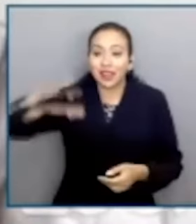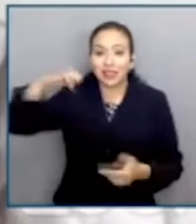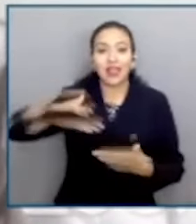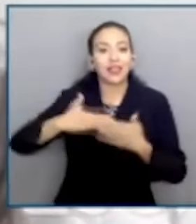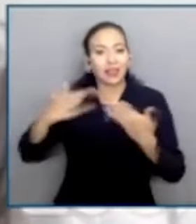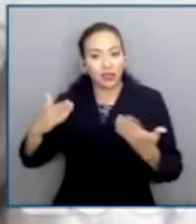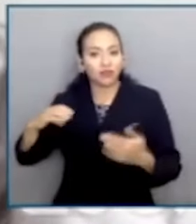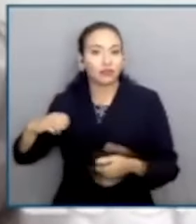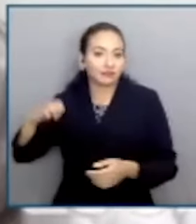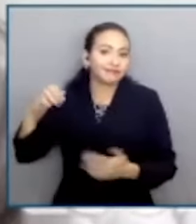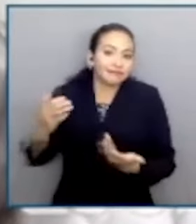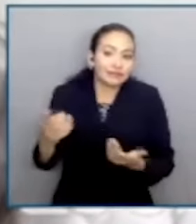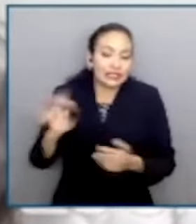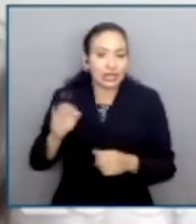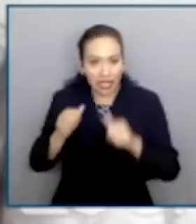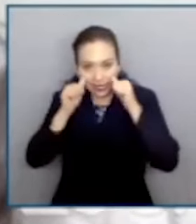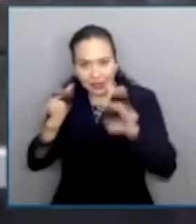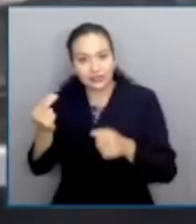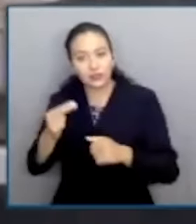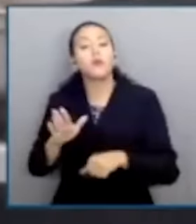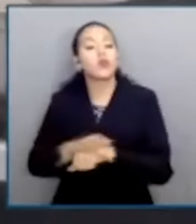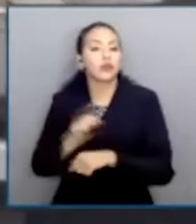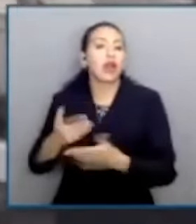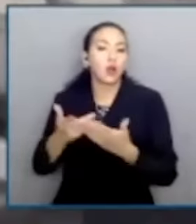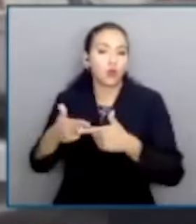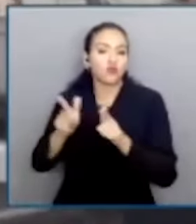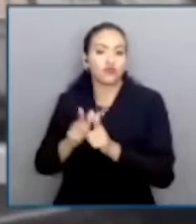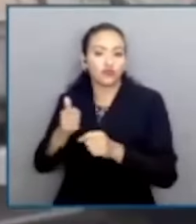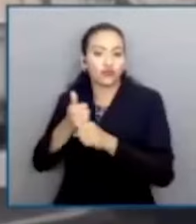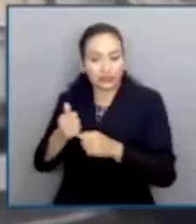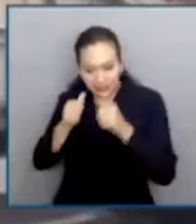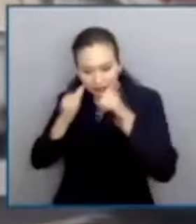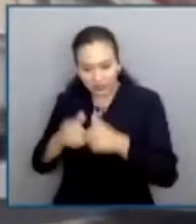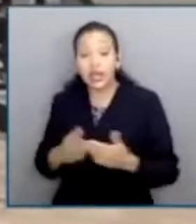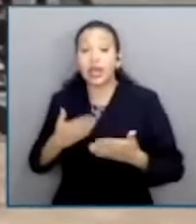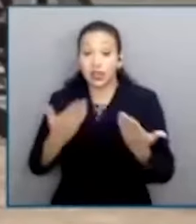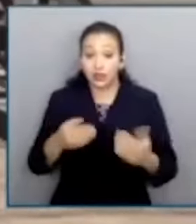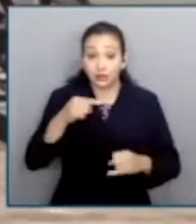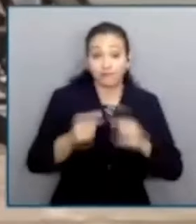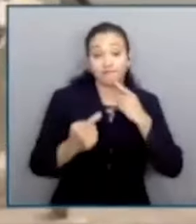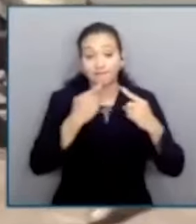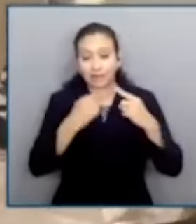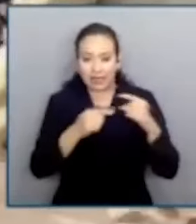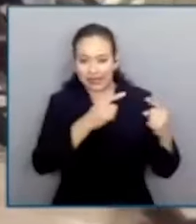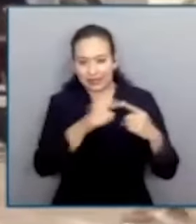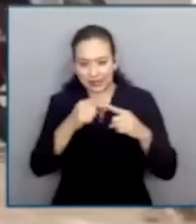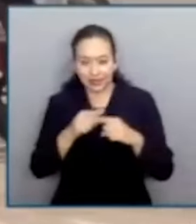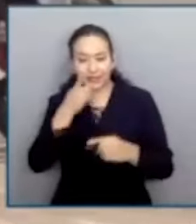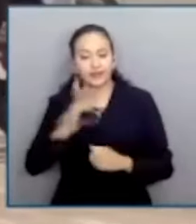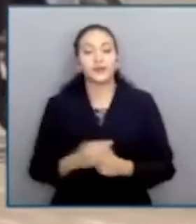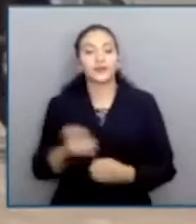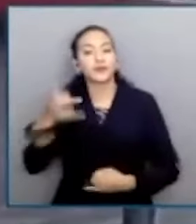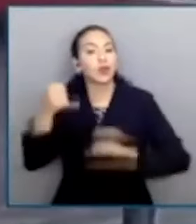permanente organizado por el centro de estudios constitucionales y las casas de la cultura jurídica mencionó que los jueces pueden determinar que